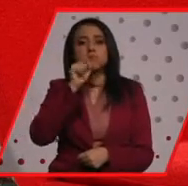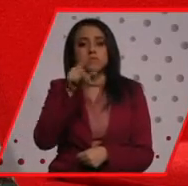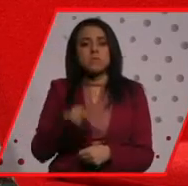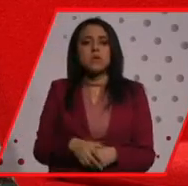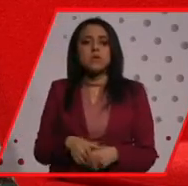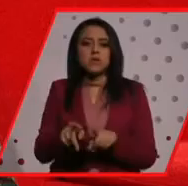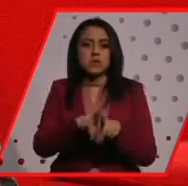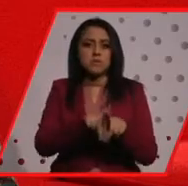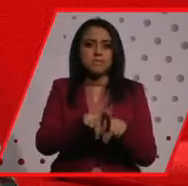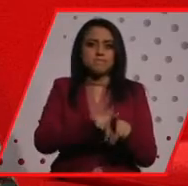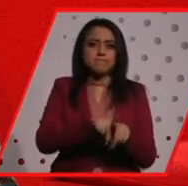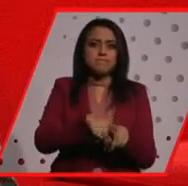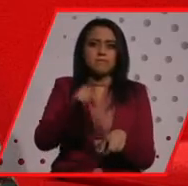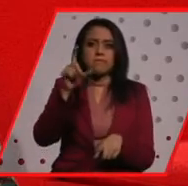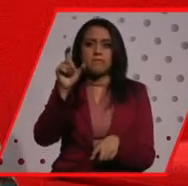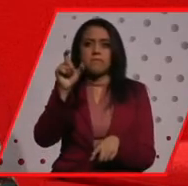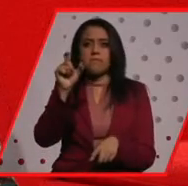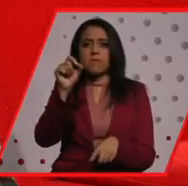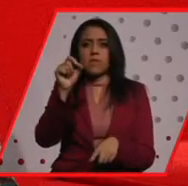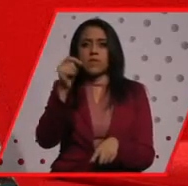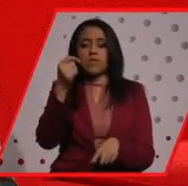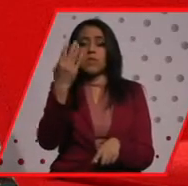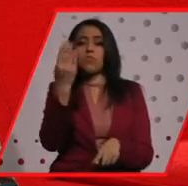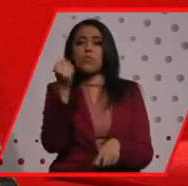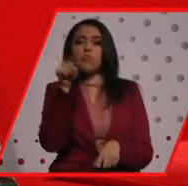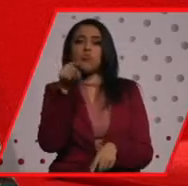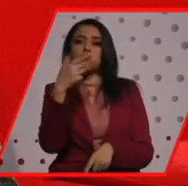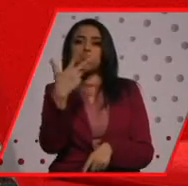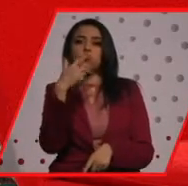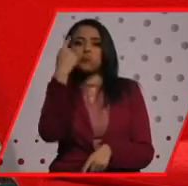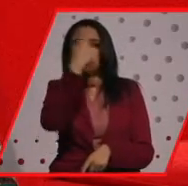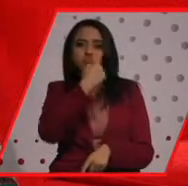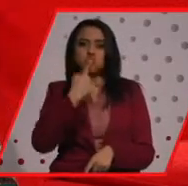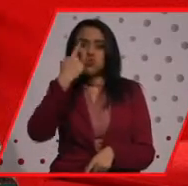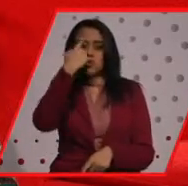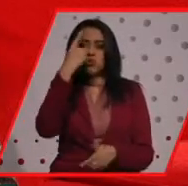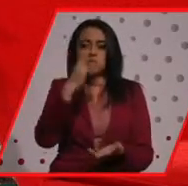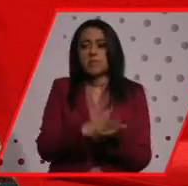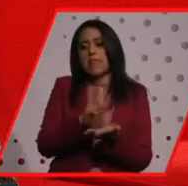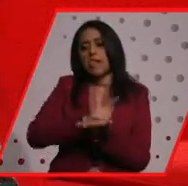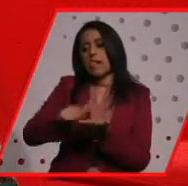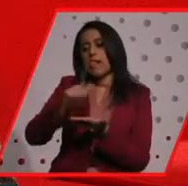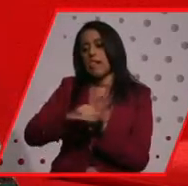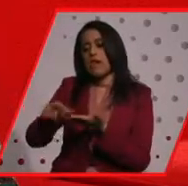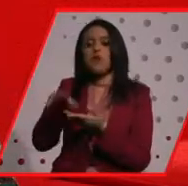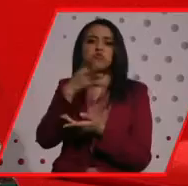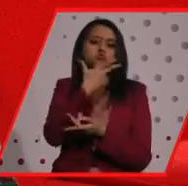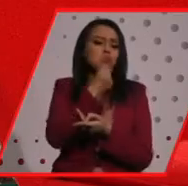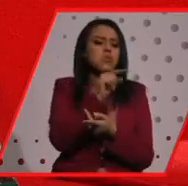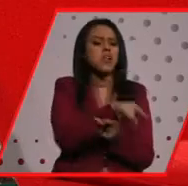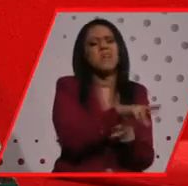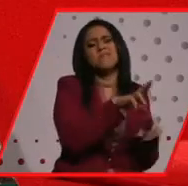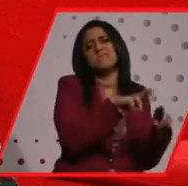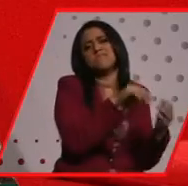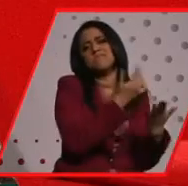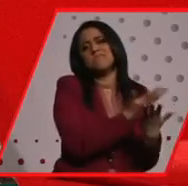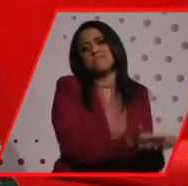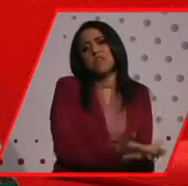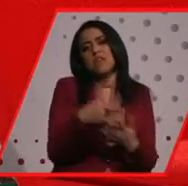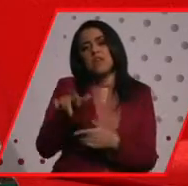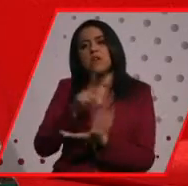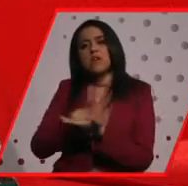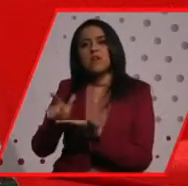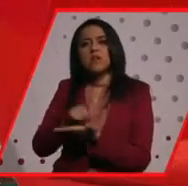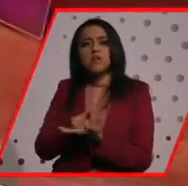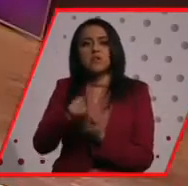hermanitas, invierten 29.8 horas, o sea, como si ellas fueran las empleadas de la casa casi casi o estuvieran al servicio de los mismos hermanos. Tú